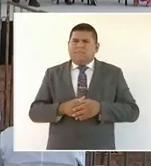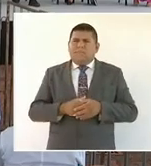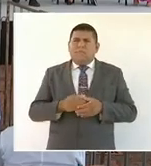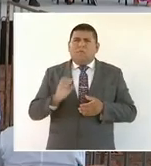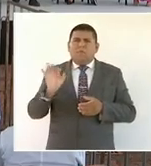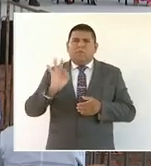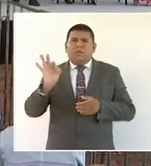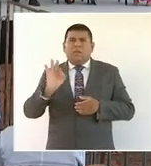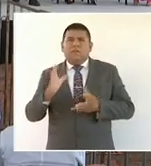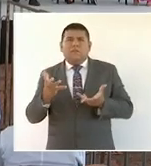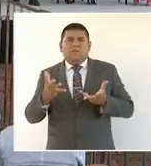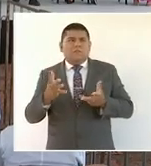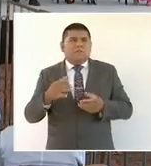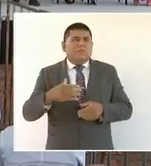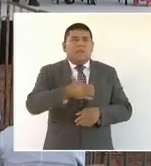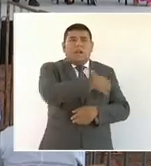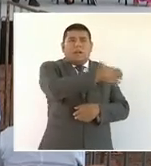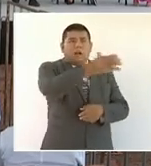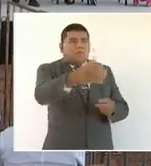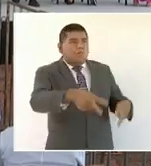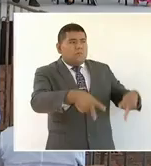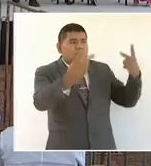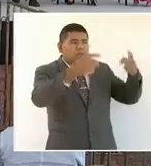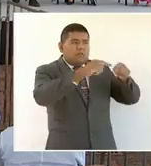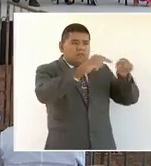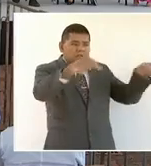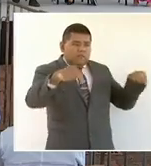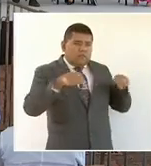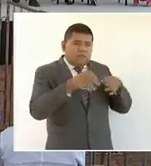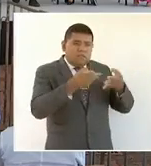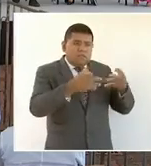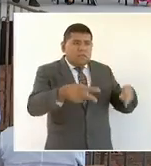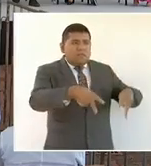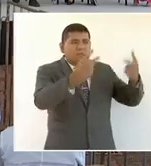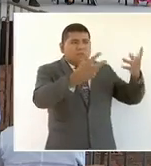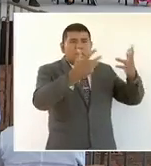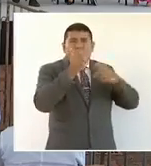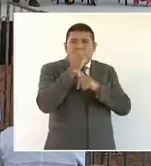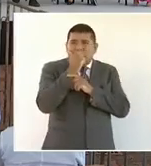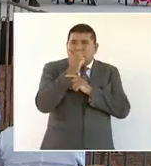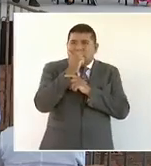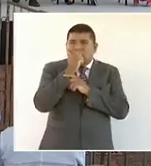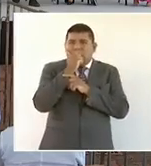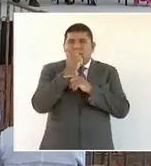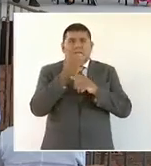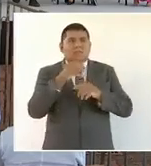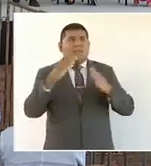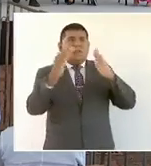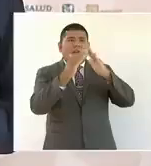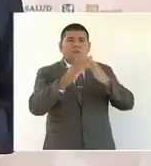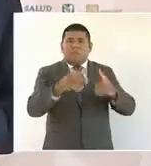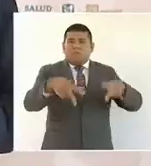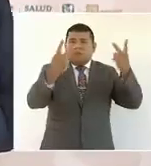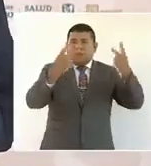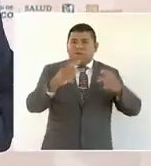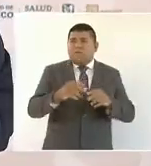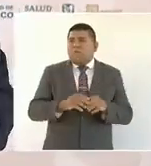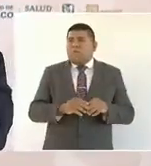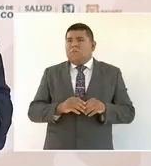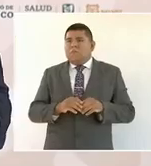a tener que vender la parcela? ¿Vamos a tener que vender nuestra tierra, nuestra casa? ¿Nos quedamos sin